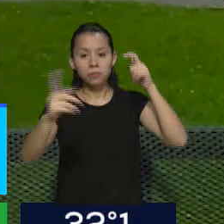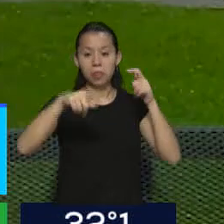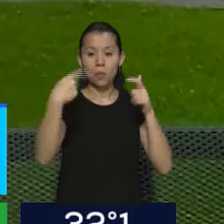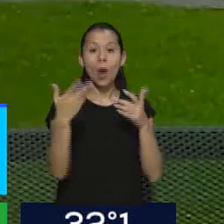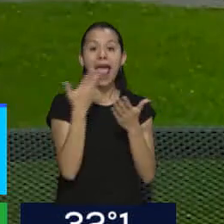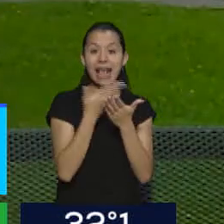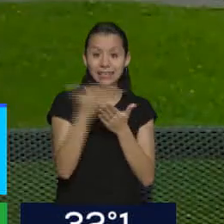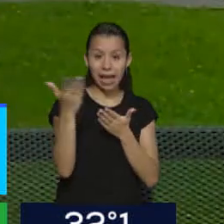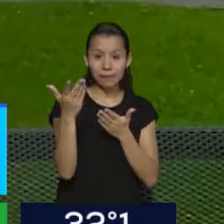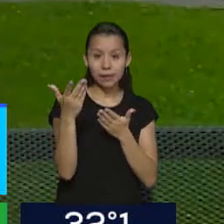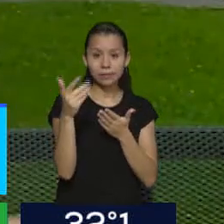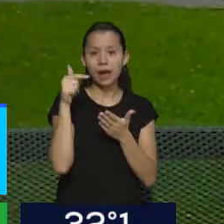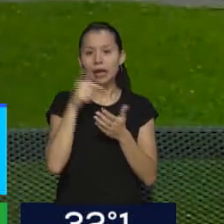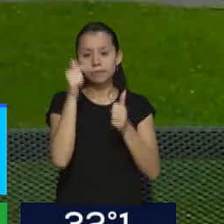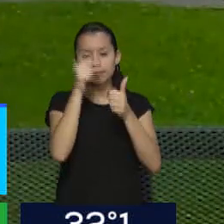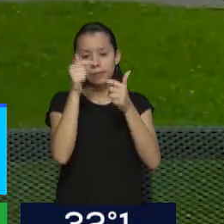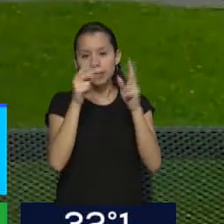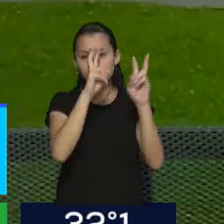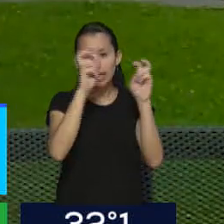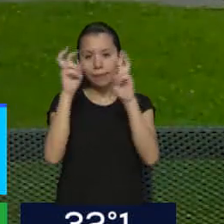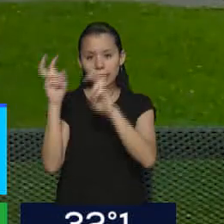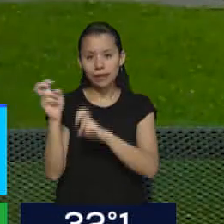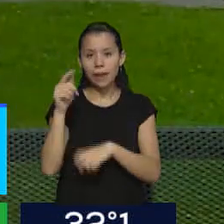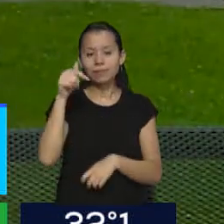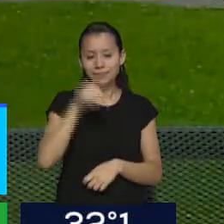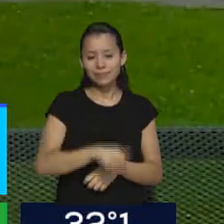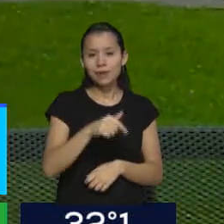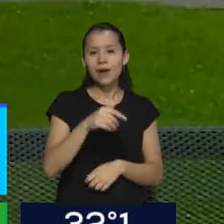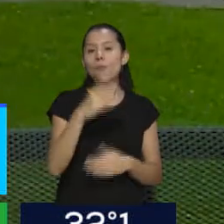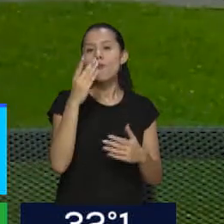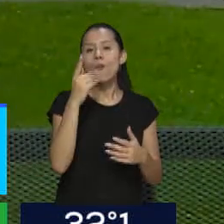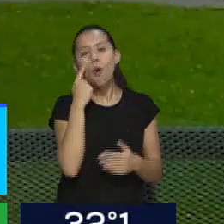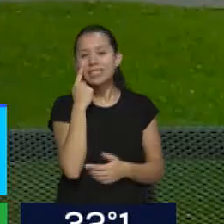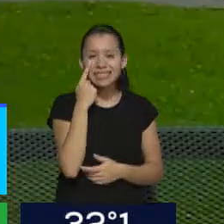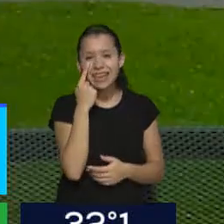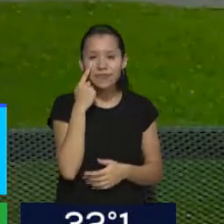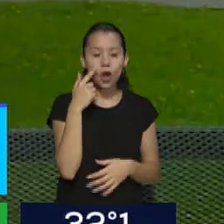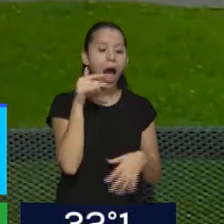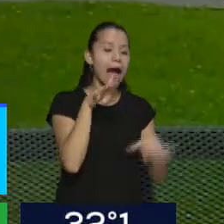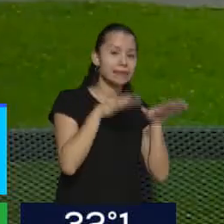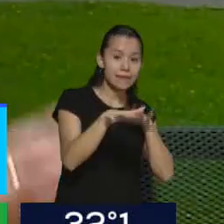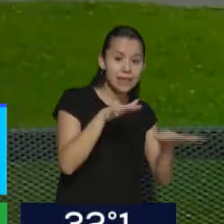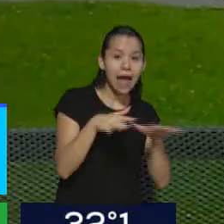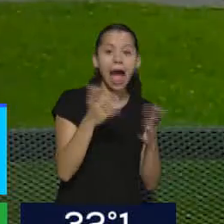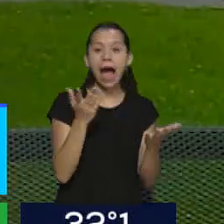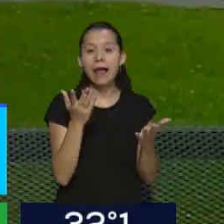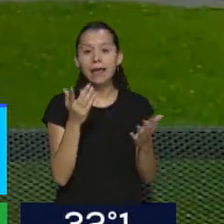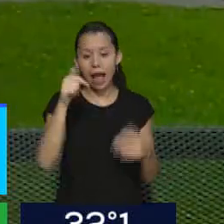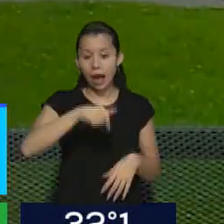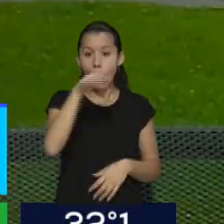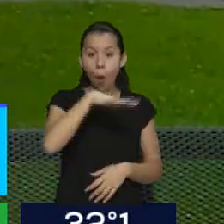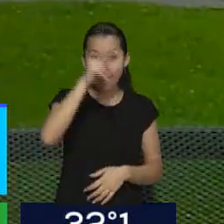se les van a tomar distintas cuestiones acá del municipio para que conozcan sobre las actividades que realiza el municipio, que se hacen en